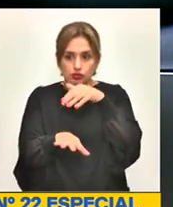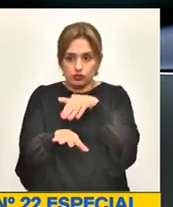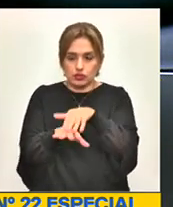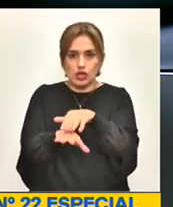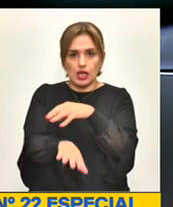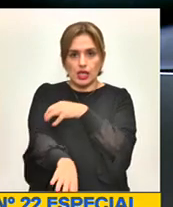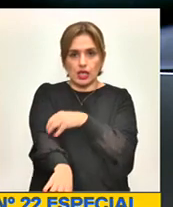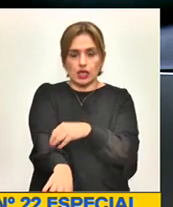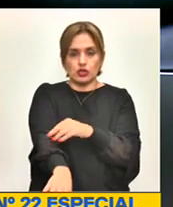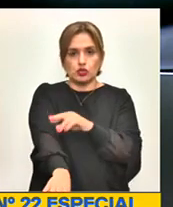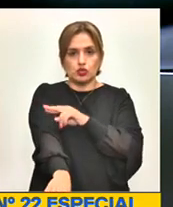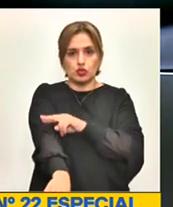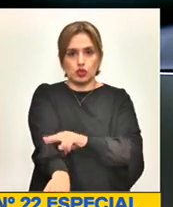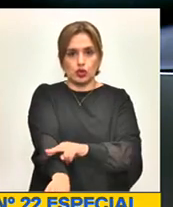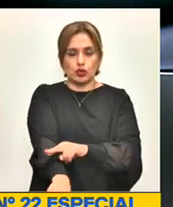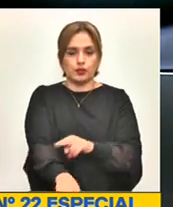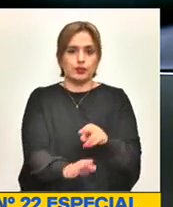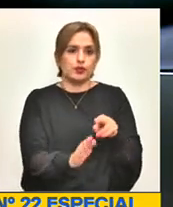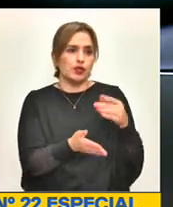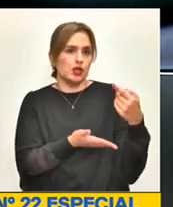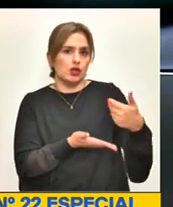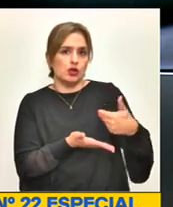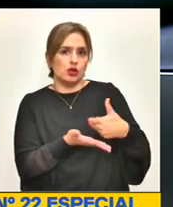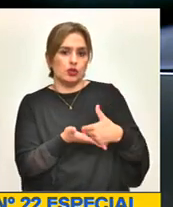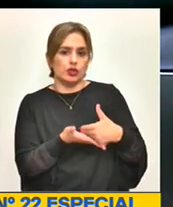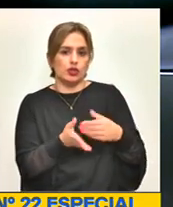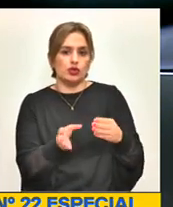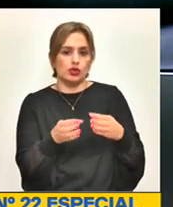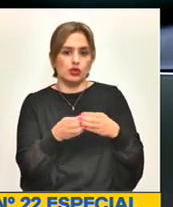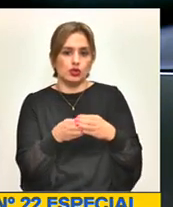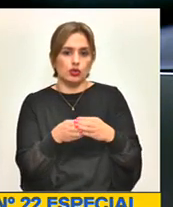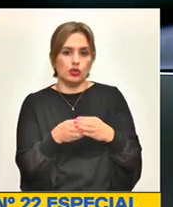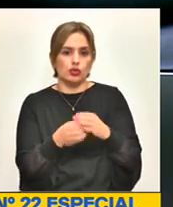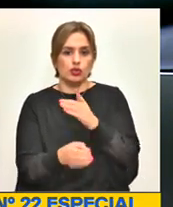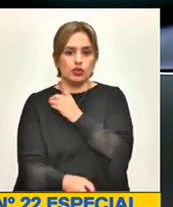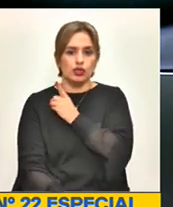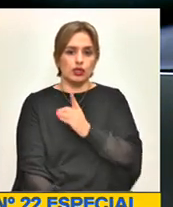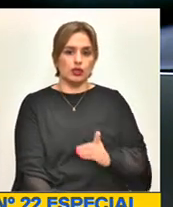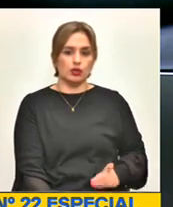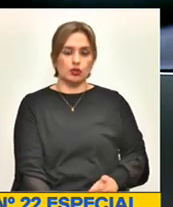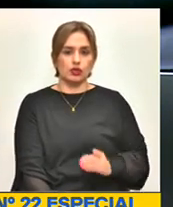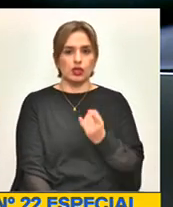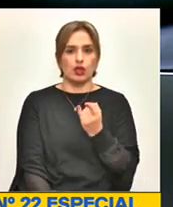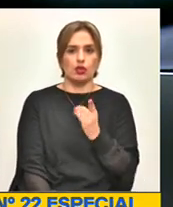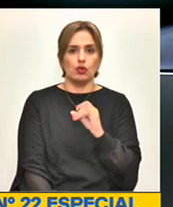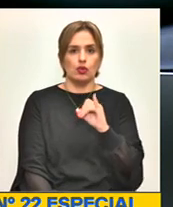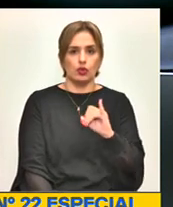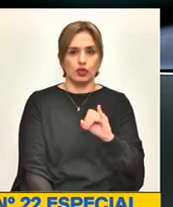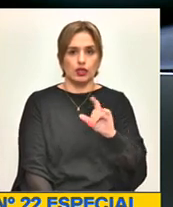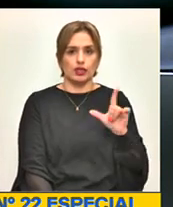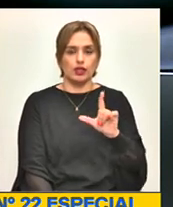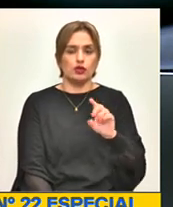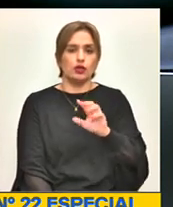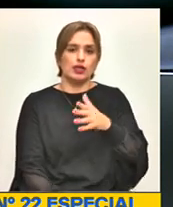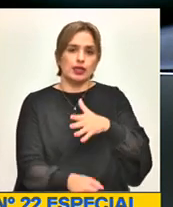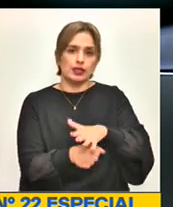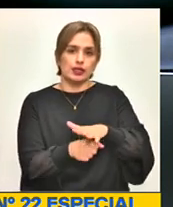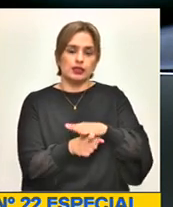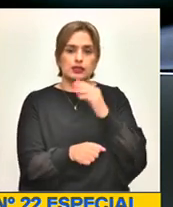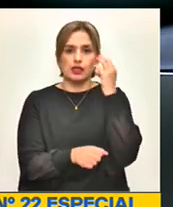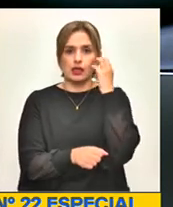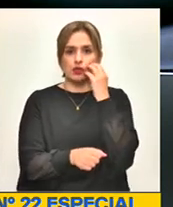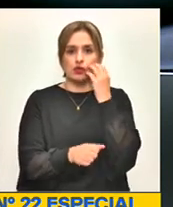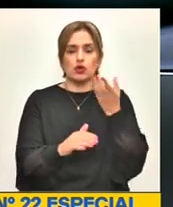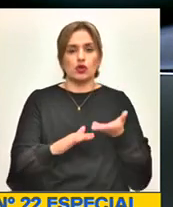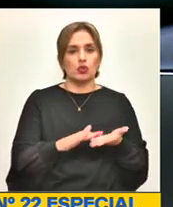medida que fue solicitada por la bancada de diputados udi este lunes 15 de mayo esta